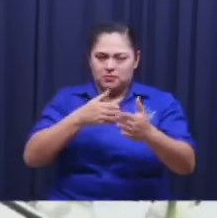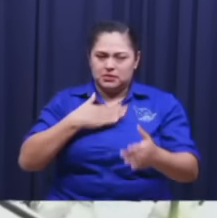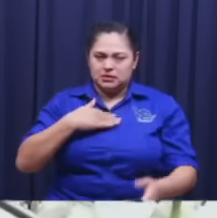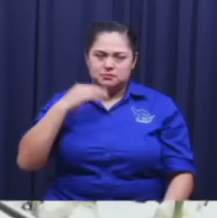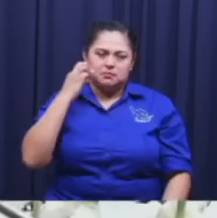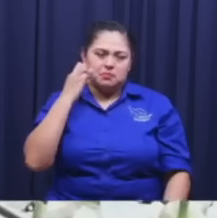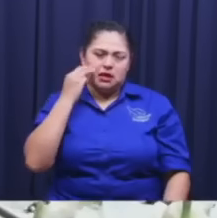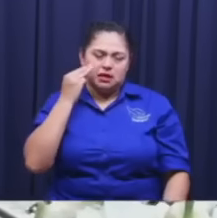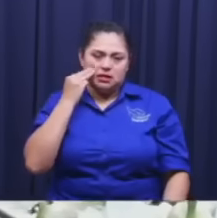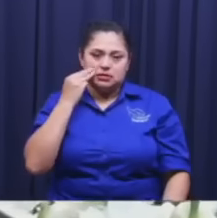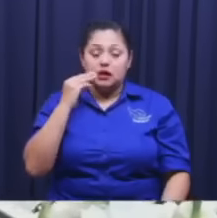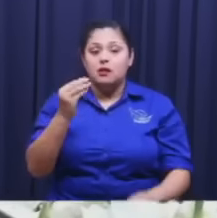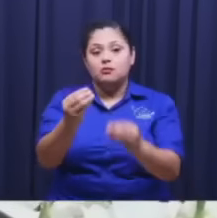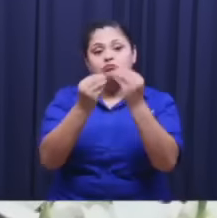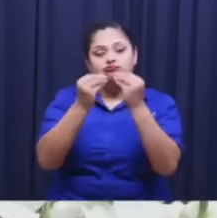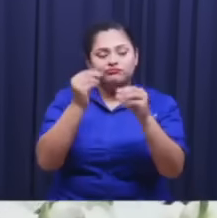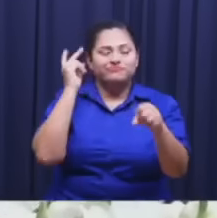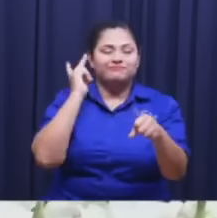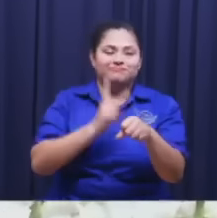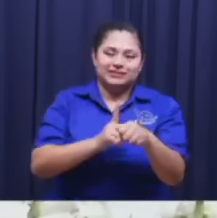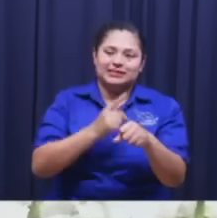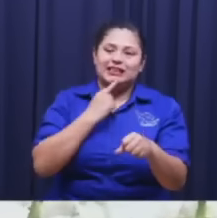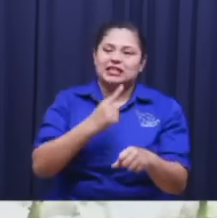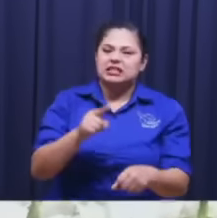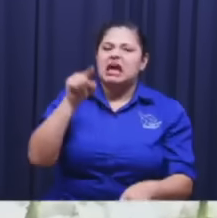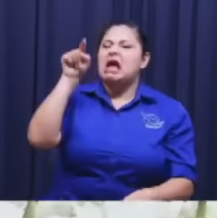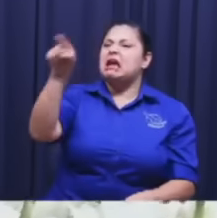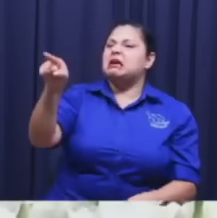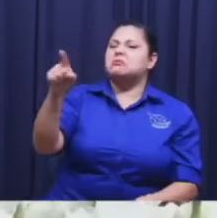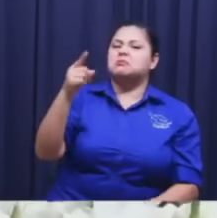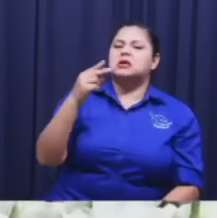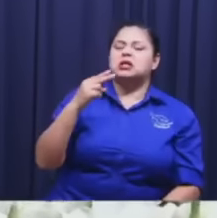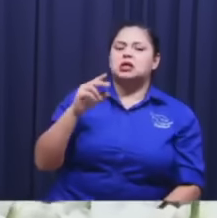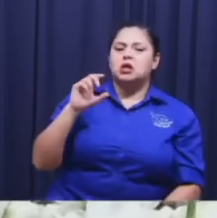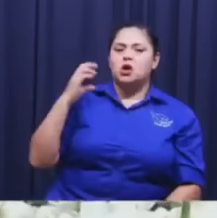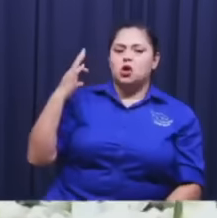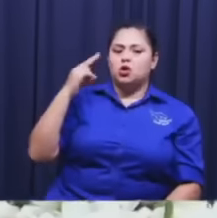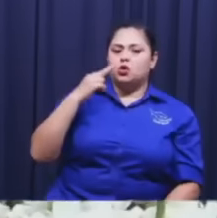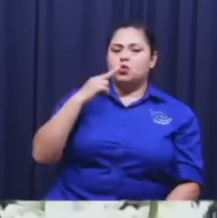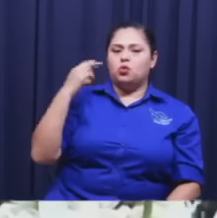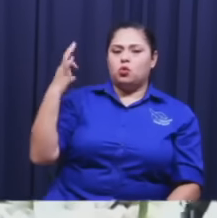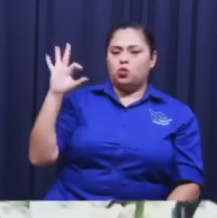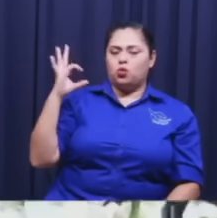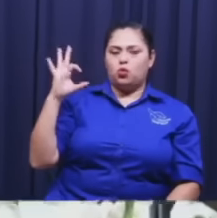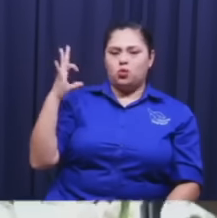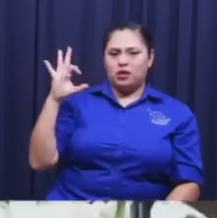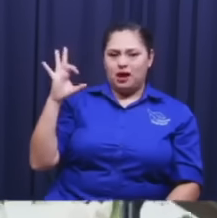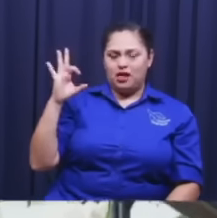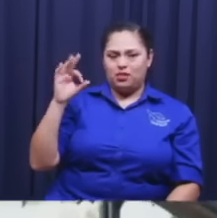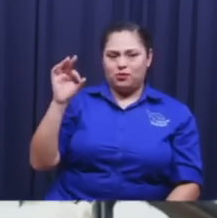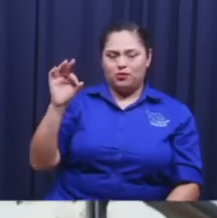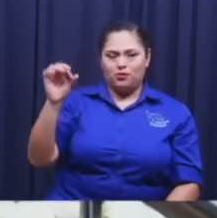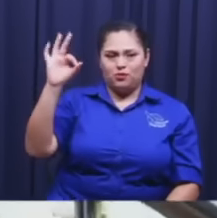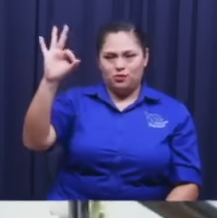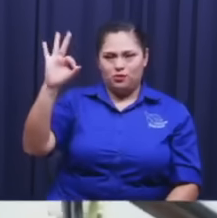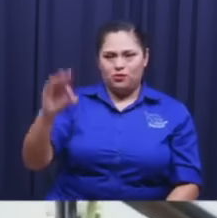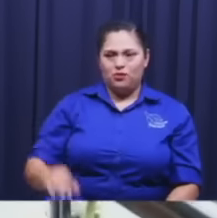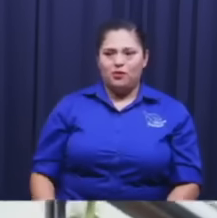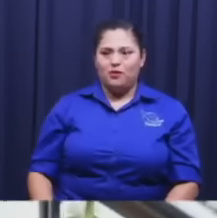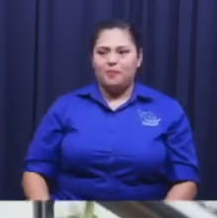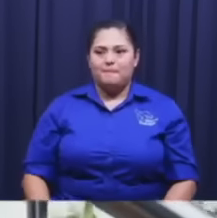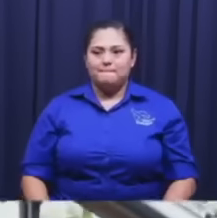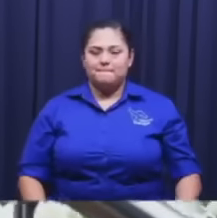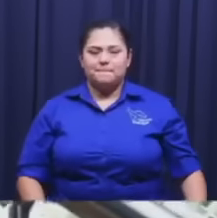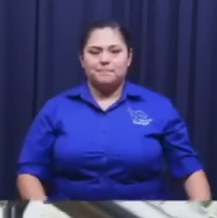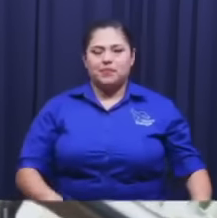decirlo. Muchas veces la gente dice: ay, anda ese mi cuñado molestándome, anda de cantina en cantina arriesgando la vida